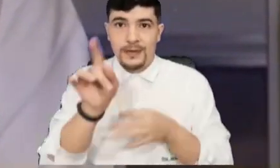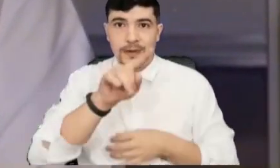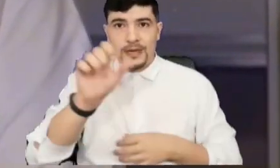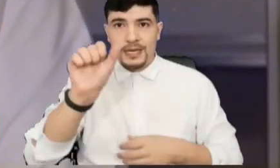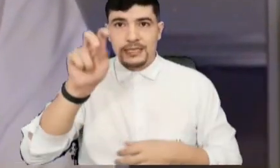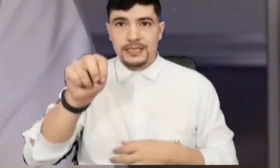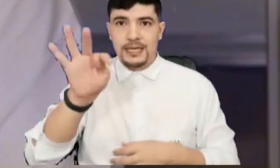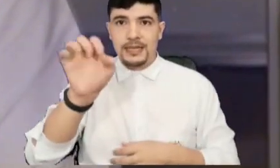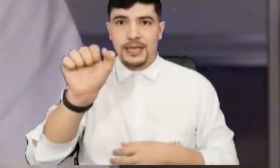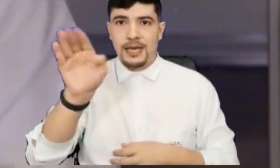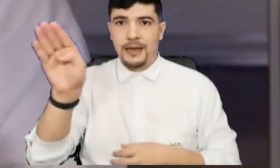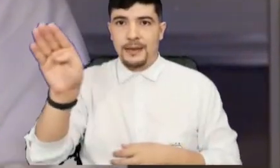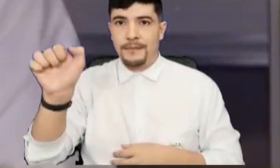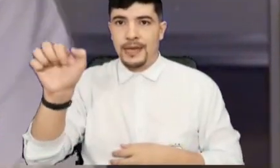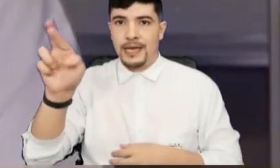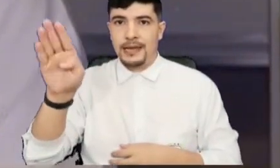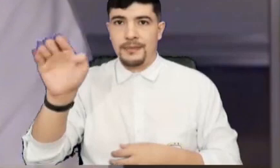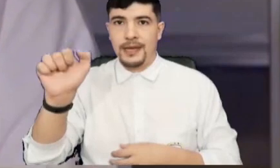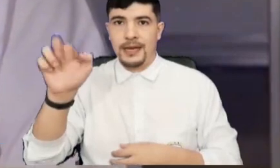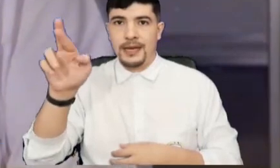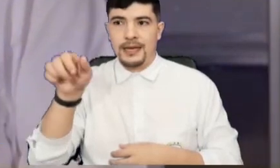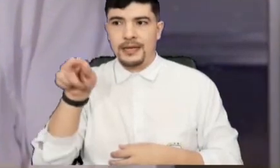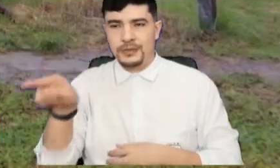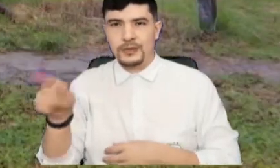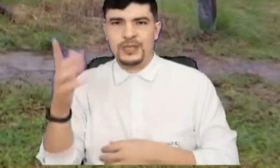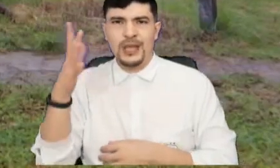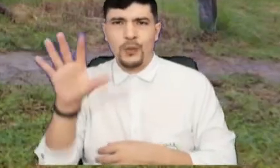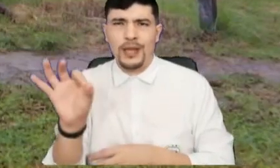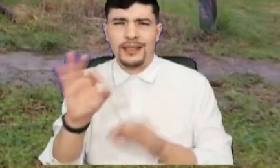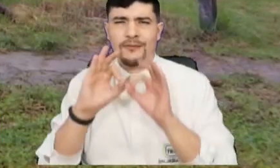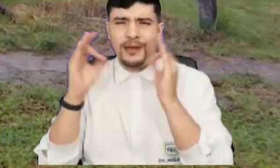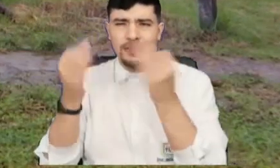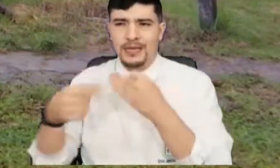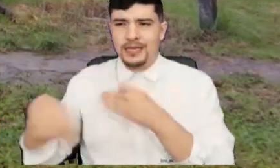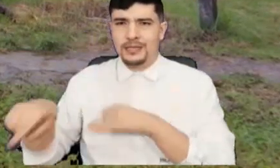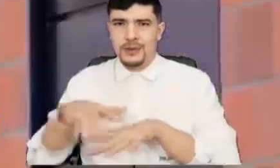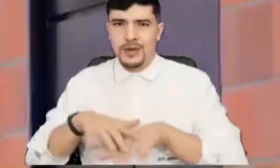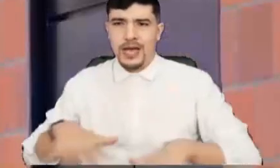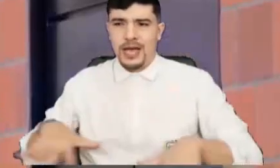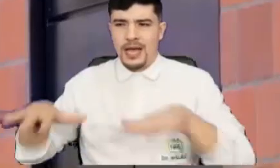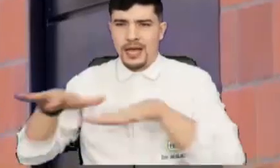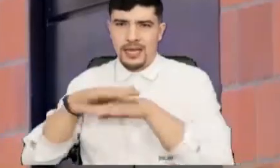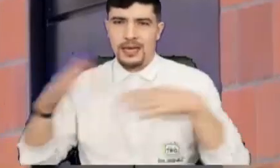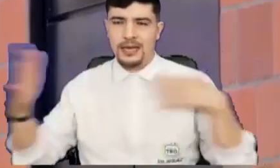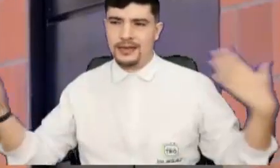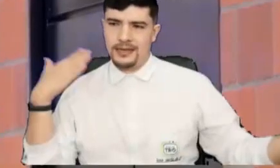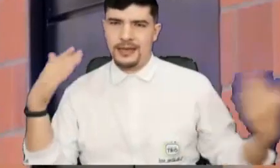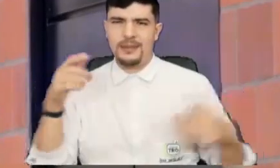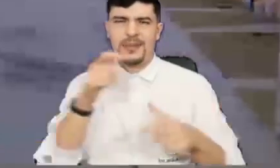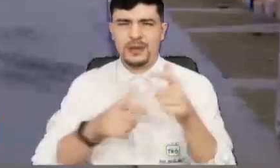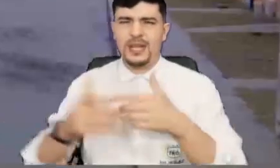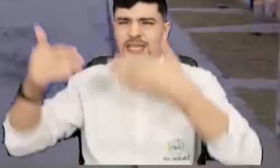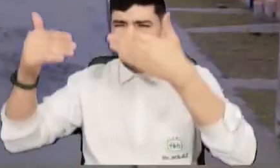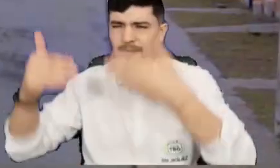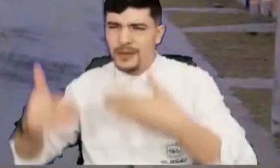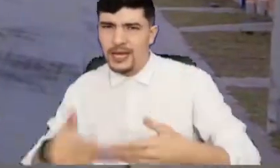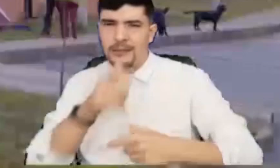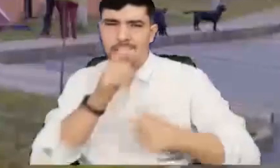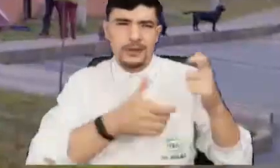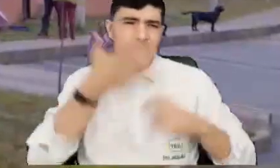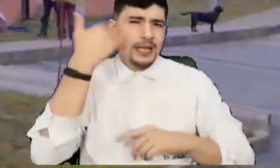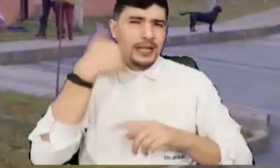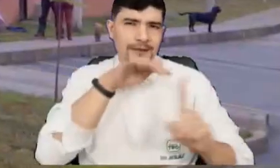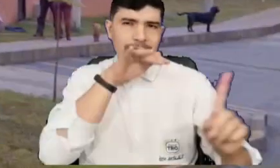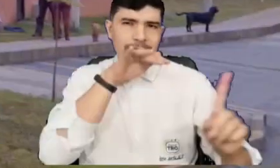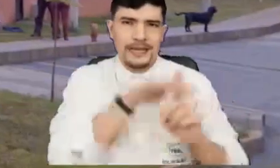ellas rurales, en condición de discapacidad, damnificadas, que hoy hacen realidad